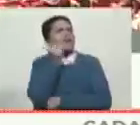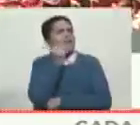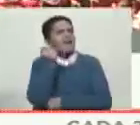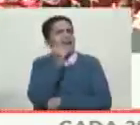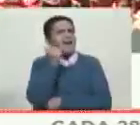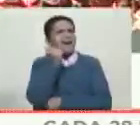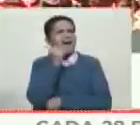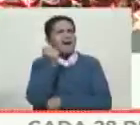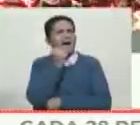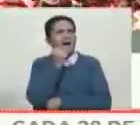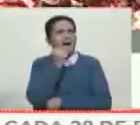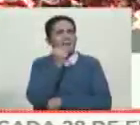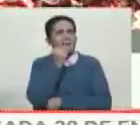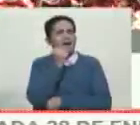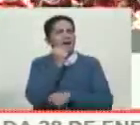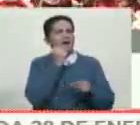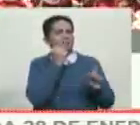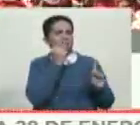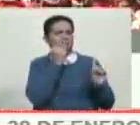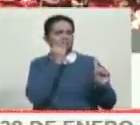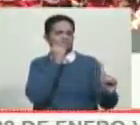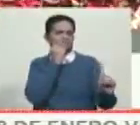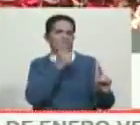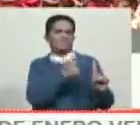reclaman al autoproclamado,